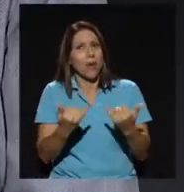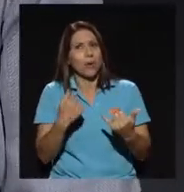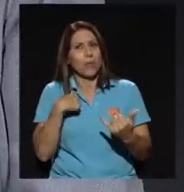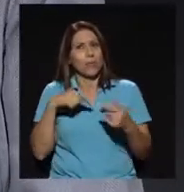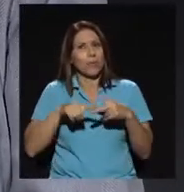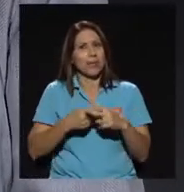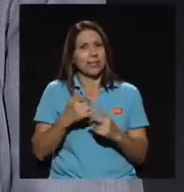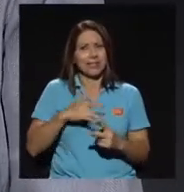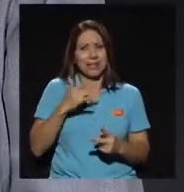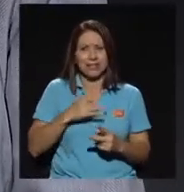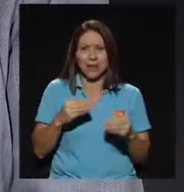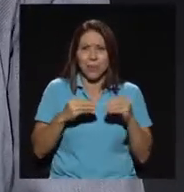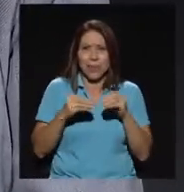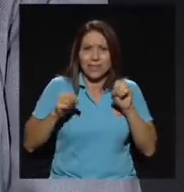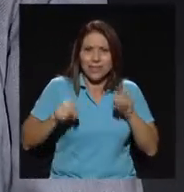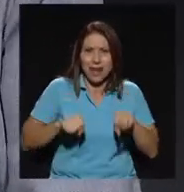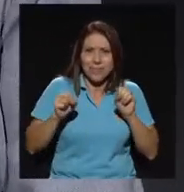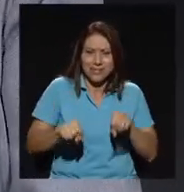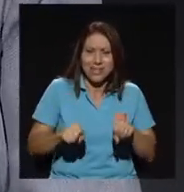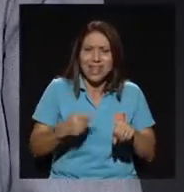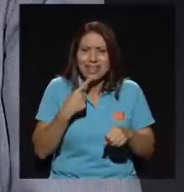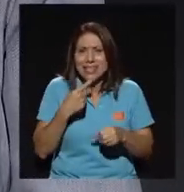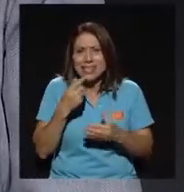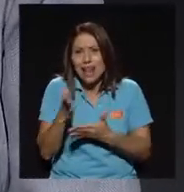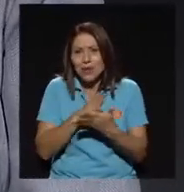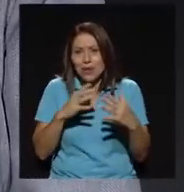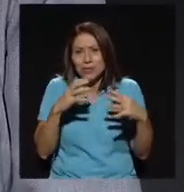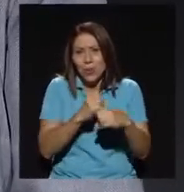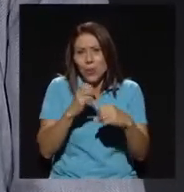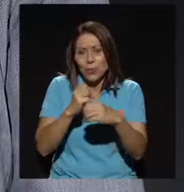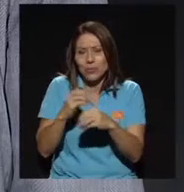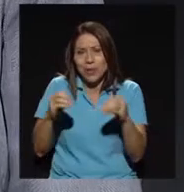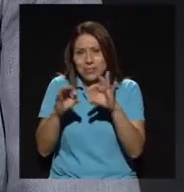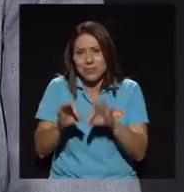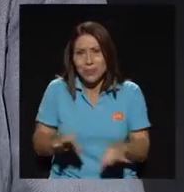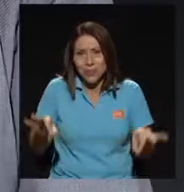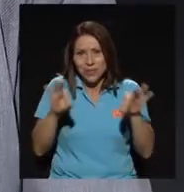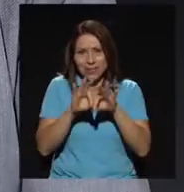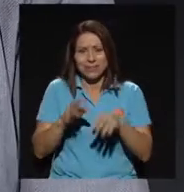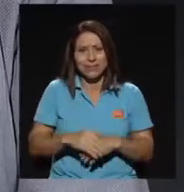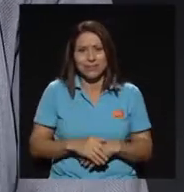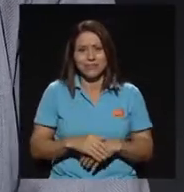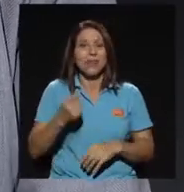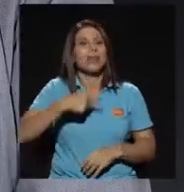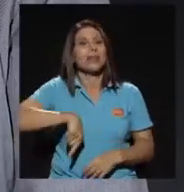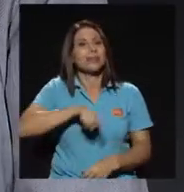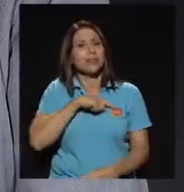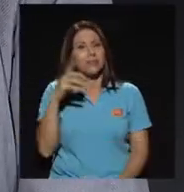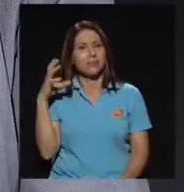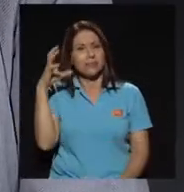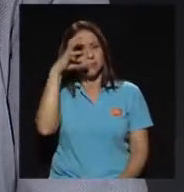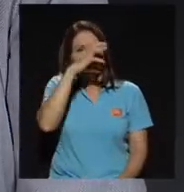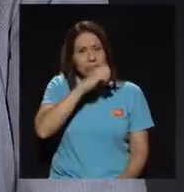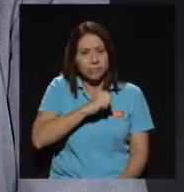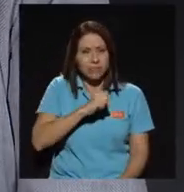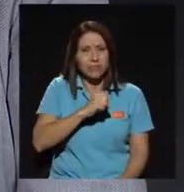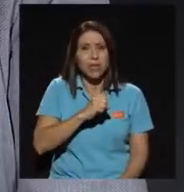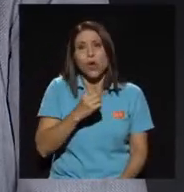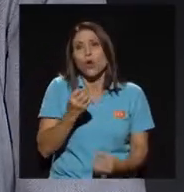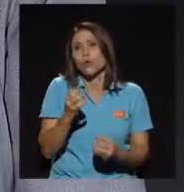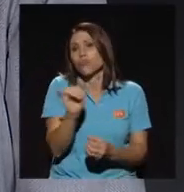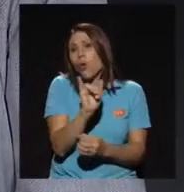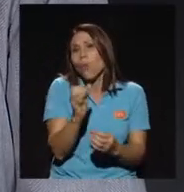como con más capacidad de dar algunas conclusiones más importantes. Y lo que nos encontramos es que, como en muchas otras materias que uno